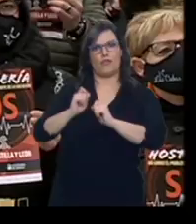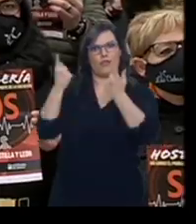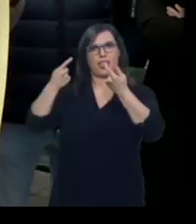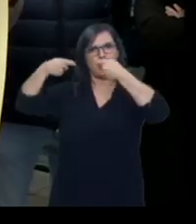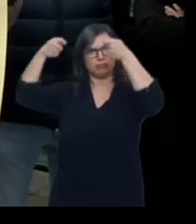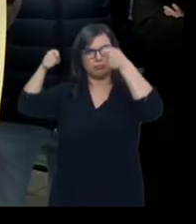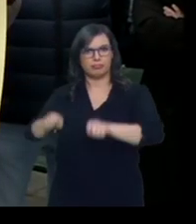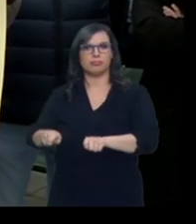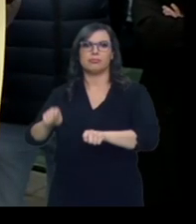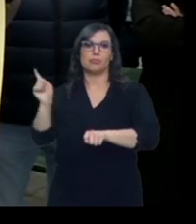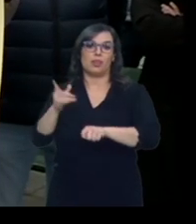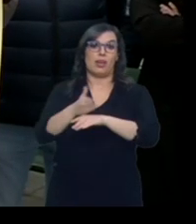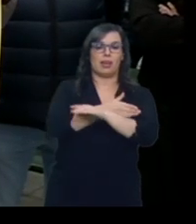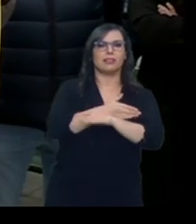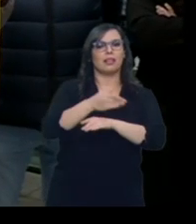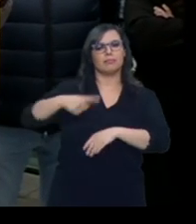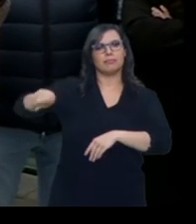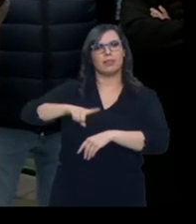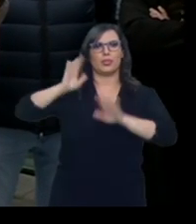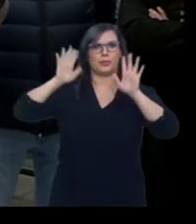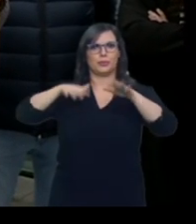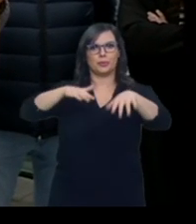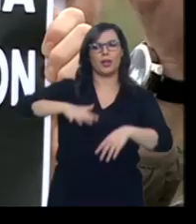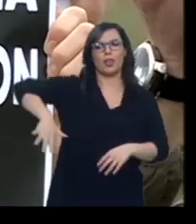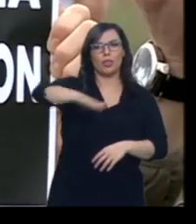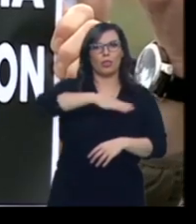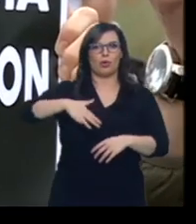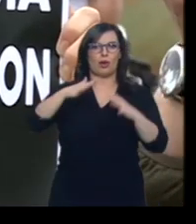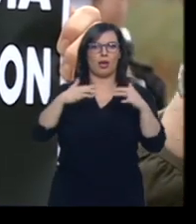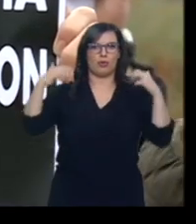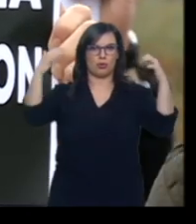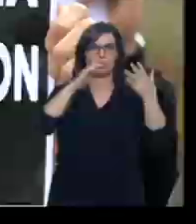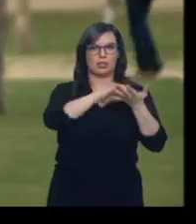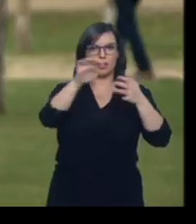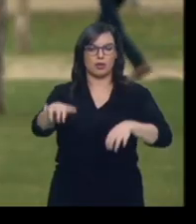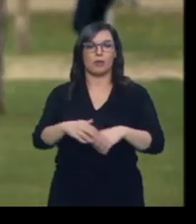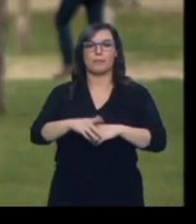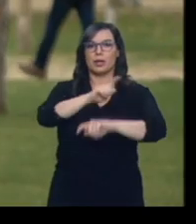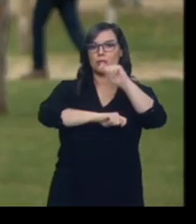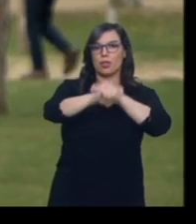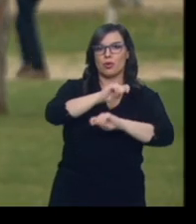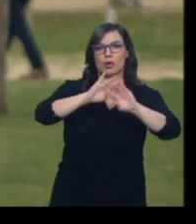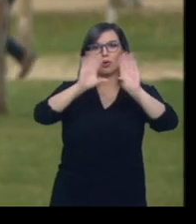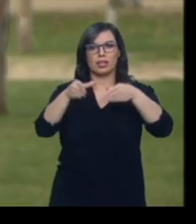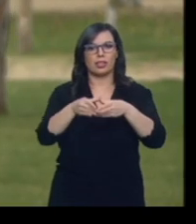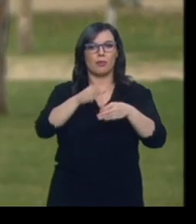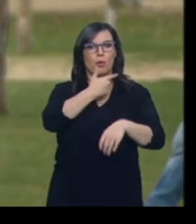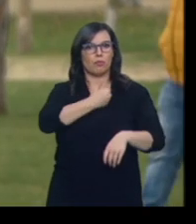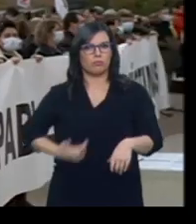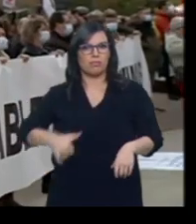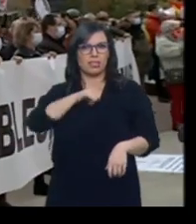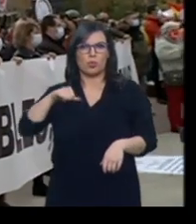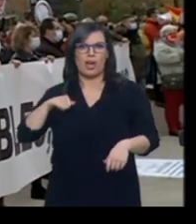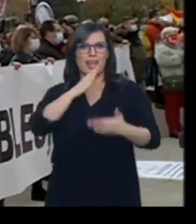de la restricción, la hostelería se manifestaba frente a las Cortes regionales. Asociaciones, colectivos y hosteleros llegados de toda la